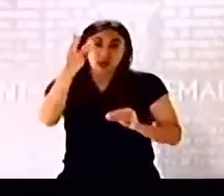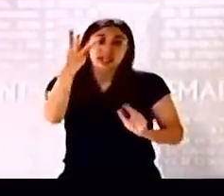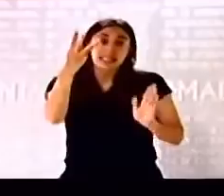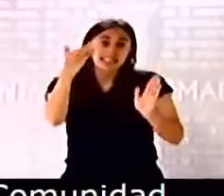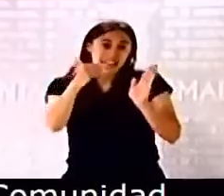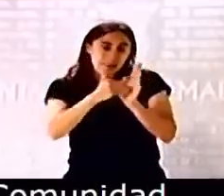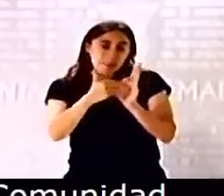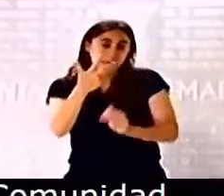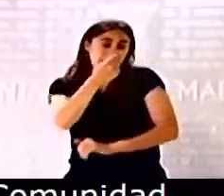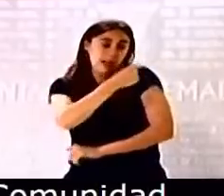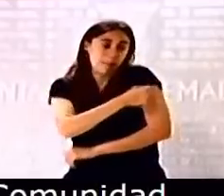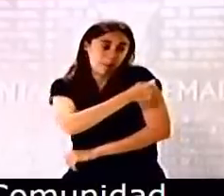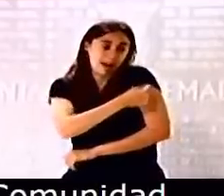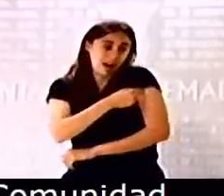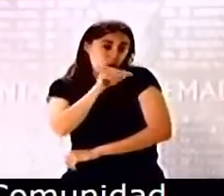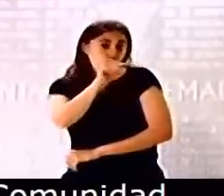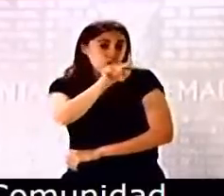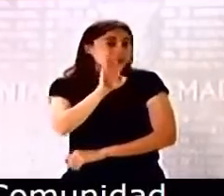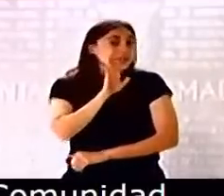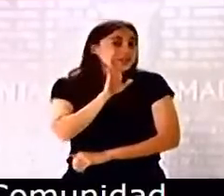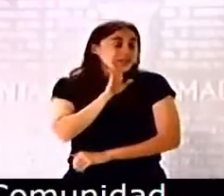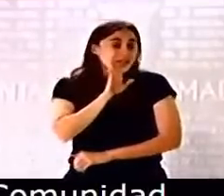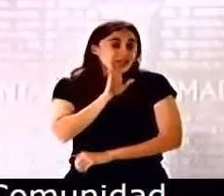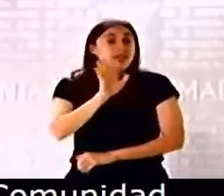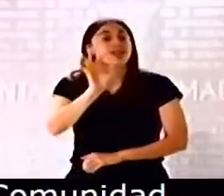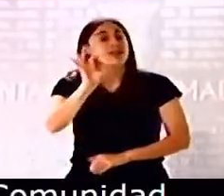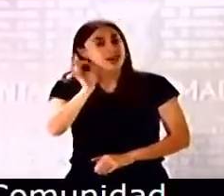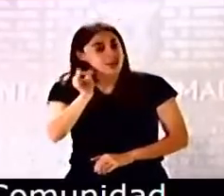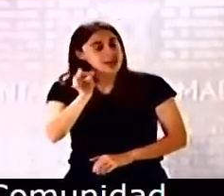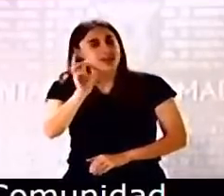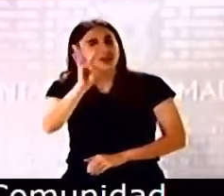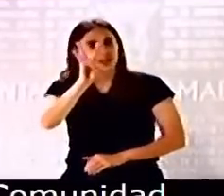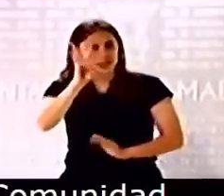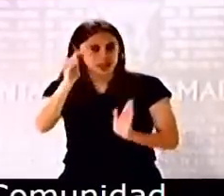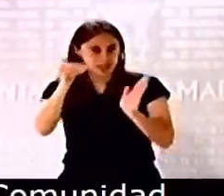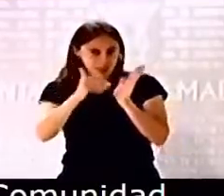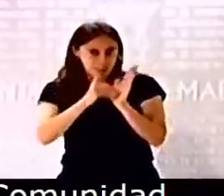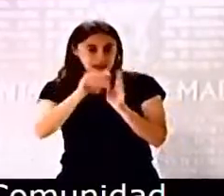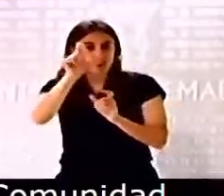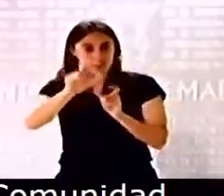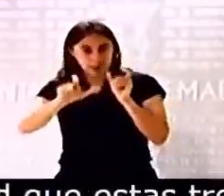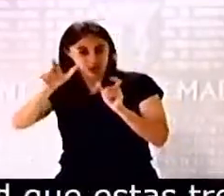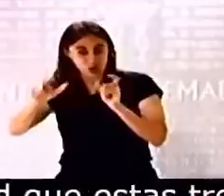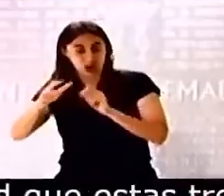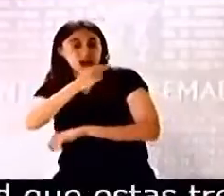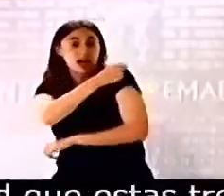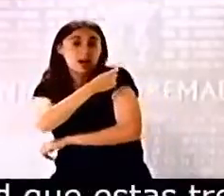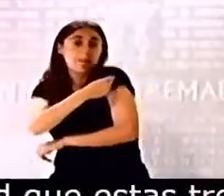vacuna. Es verdad que esas 3.000 personas se van a vacunar con